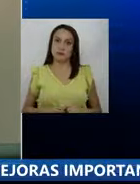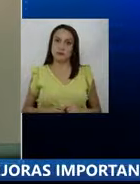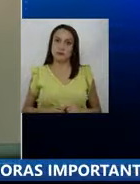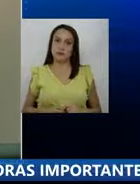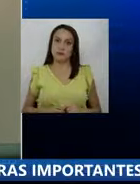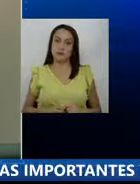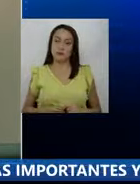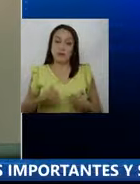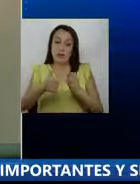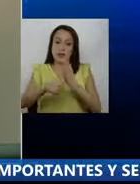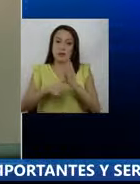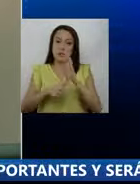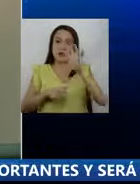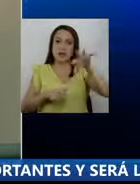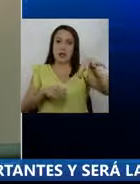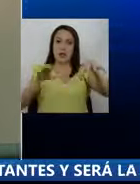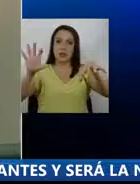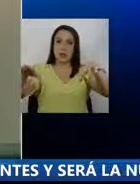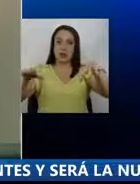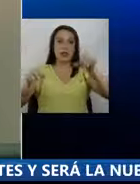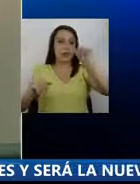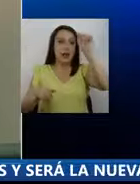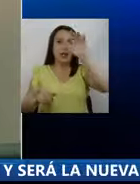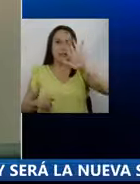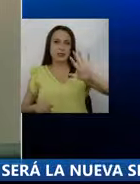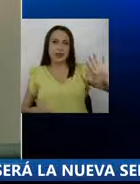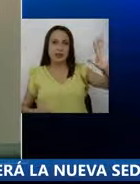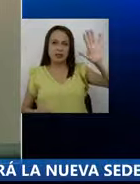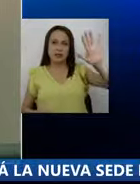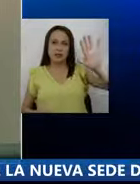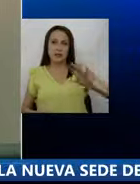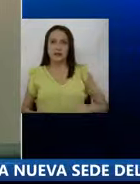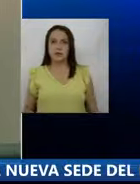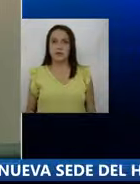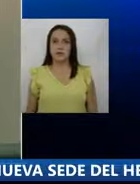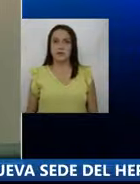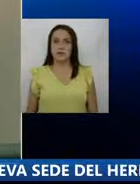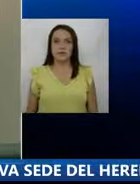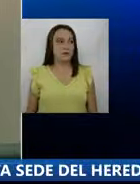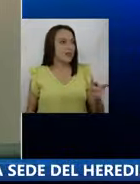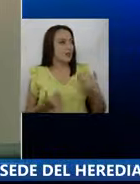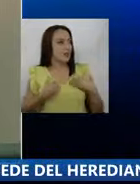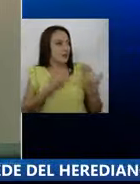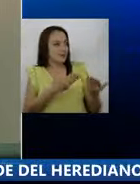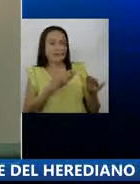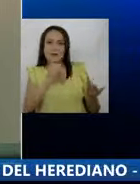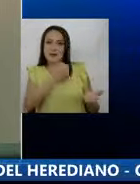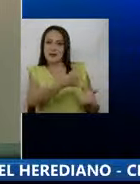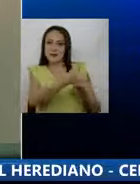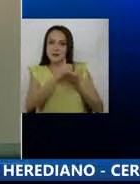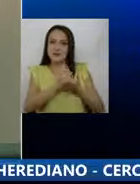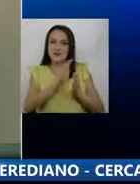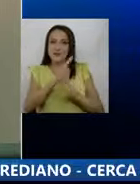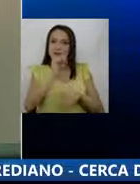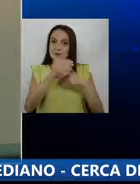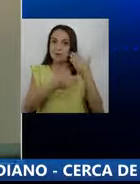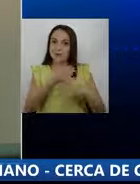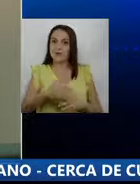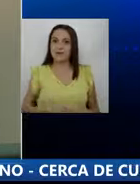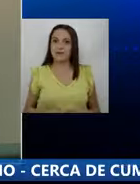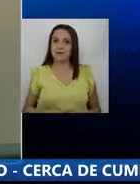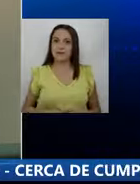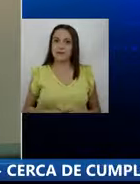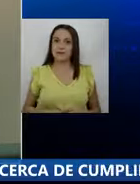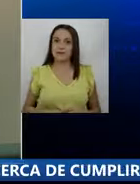de los cantones de la zona atlántica, 10, don Héctor estuvo a cargo justamente también de ese proceso y